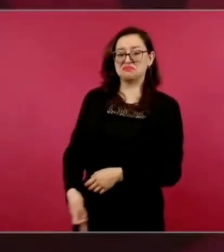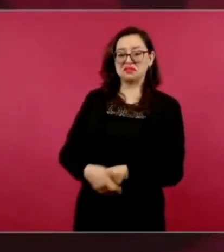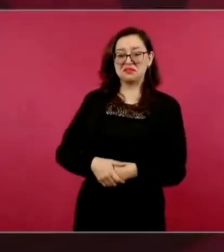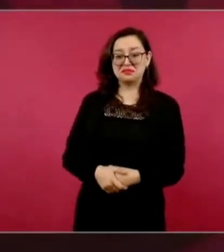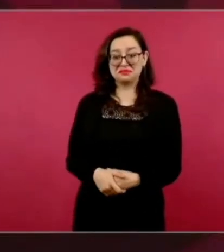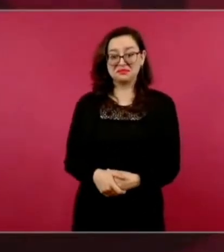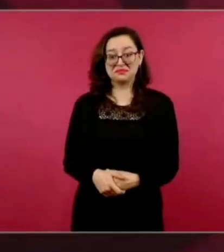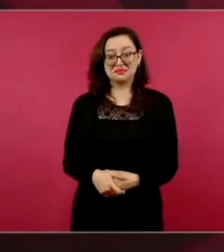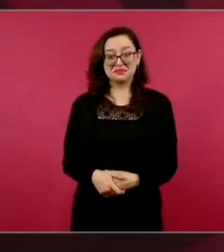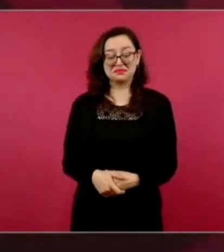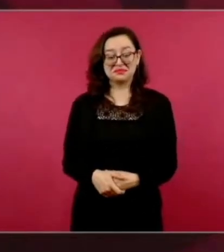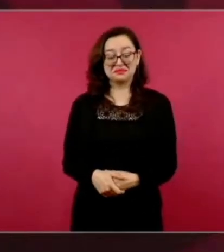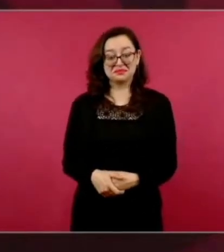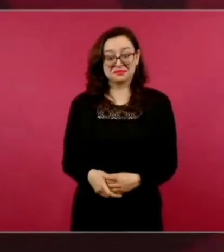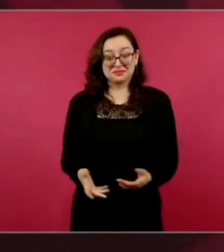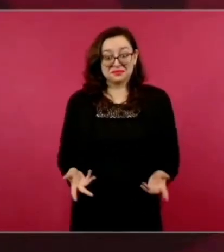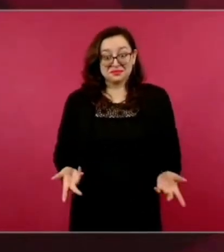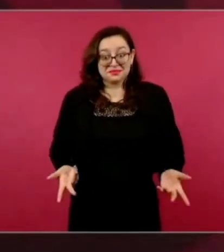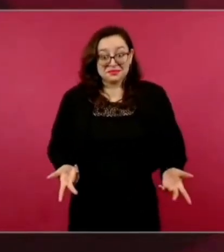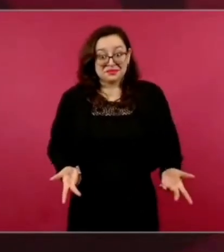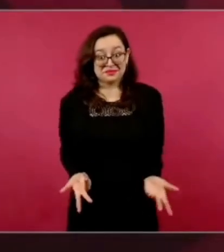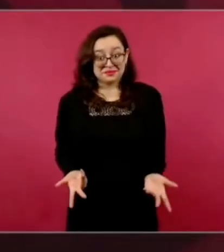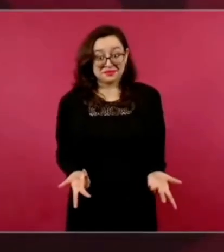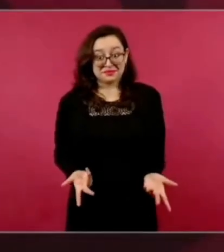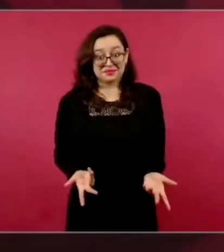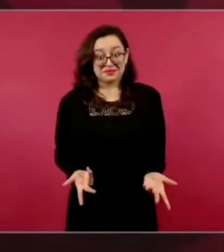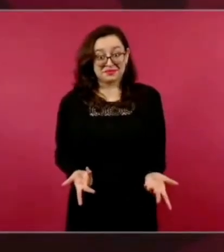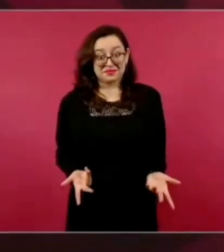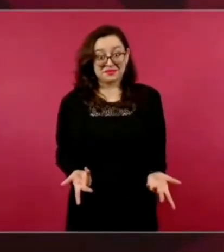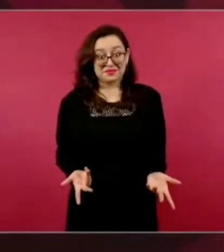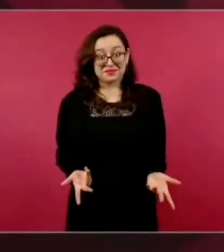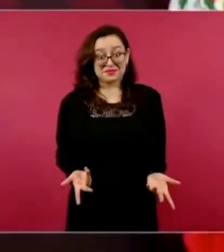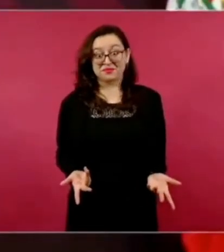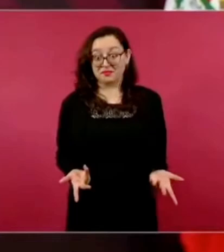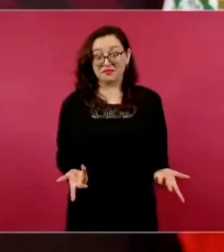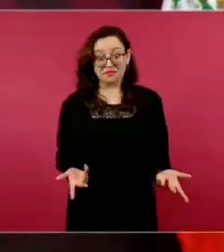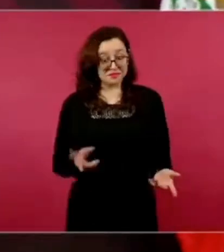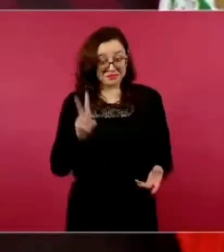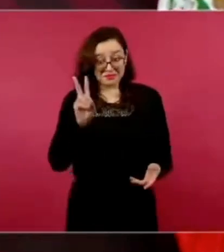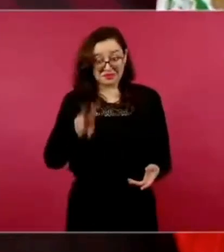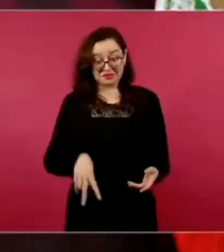Y ustedes ven el capítulo del tratado y es esa tarjeta.